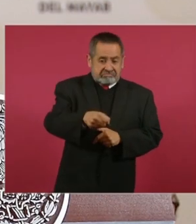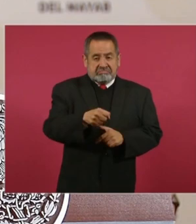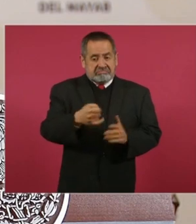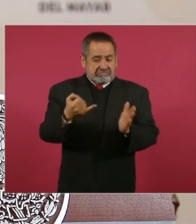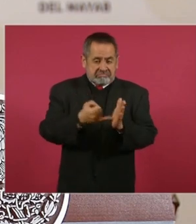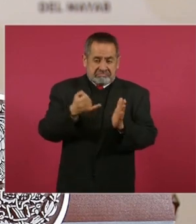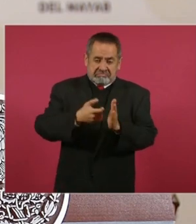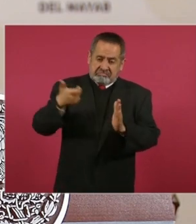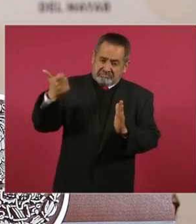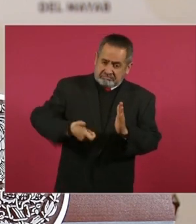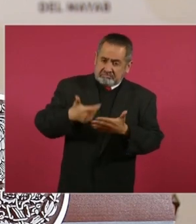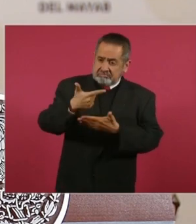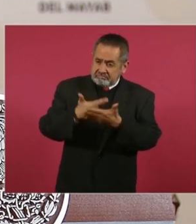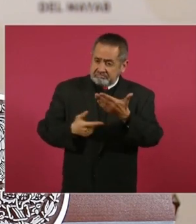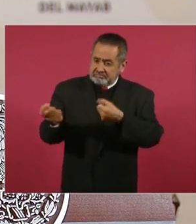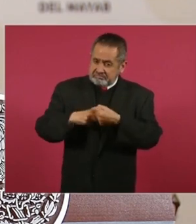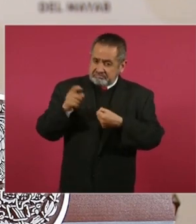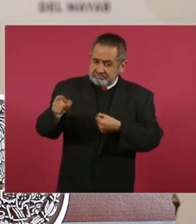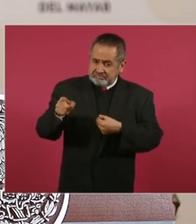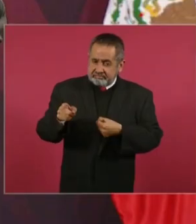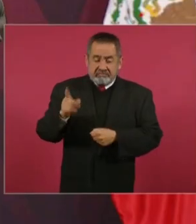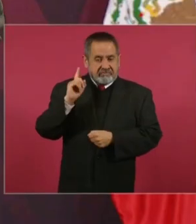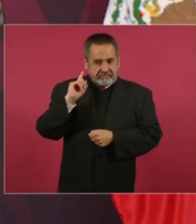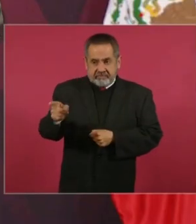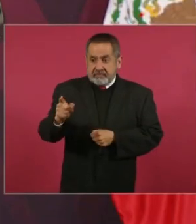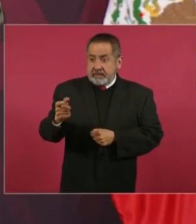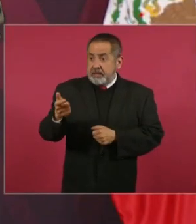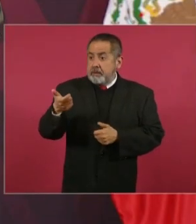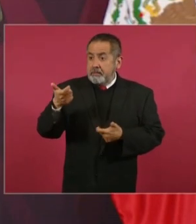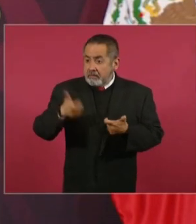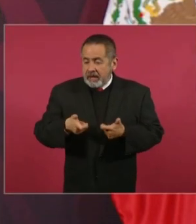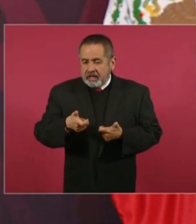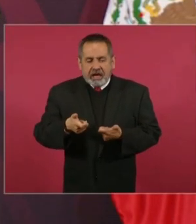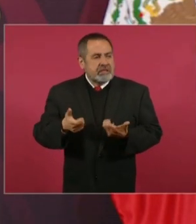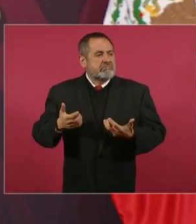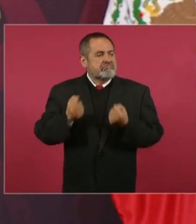de contribuyentes. ¿Y qué será la solución?